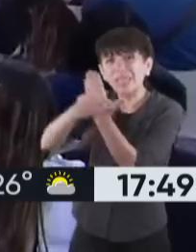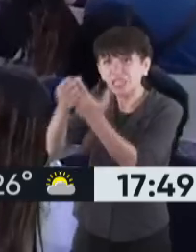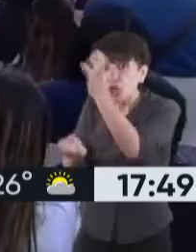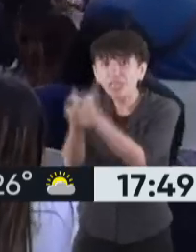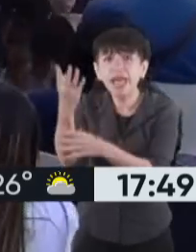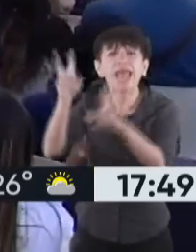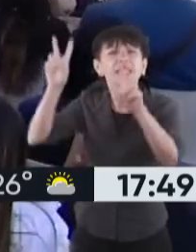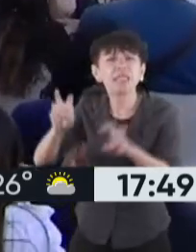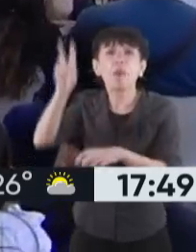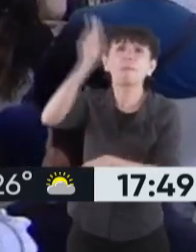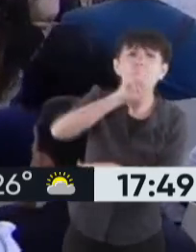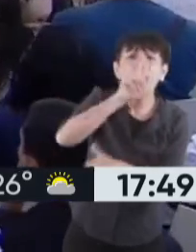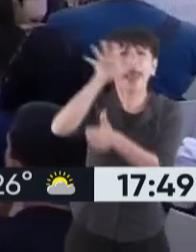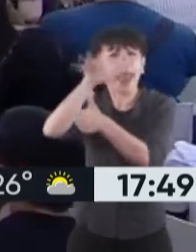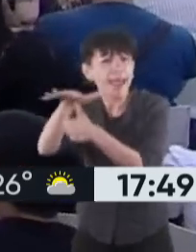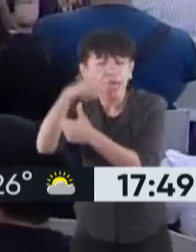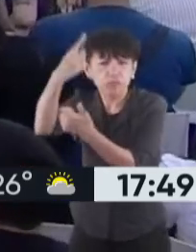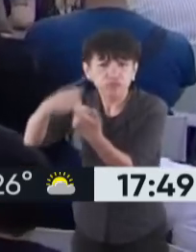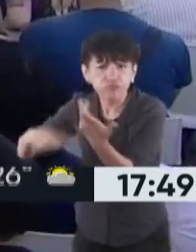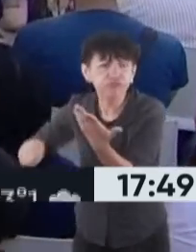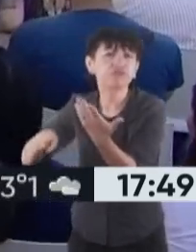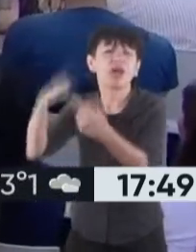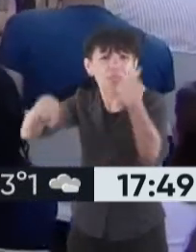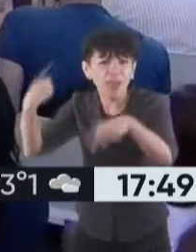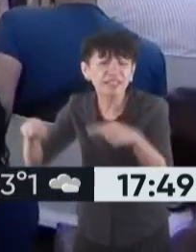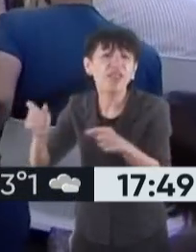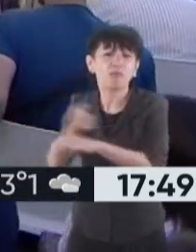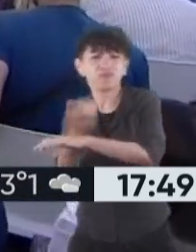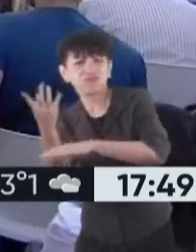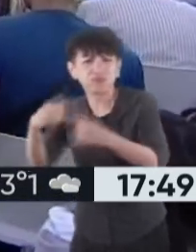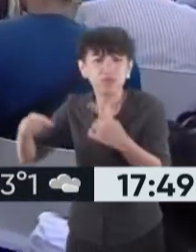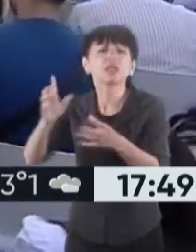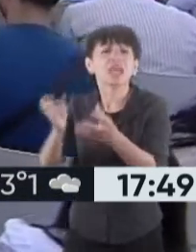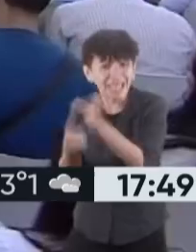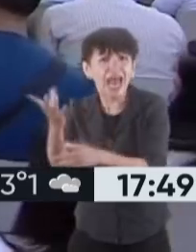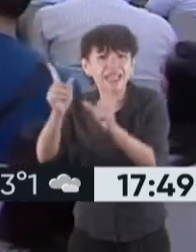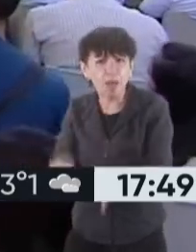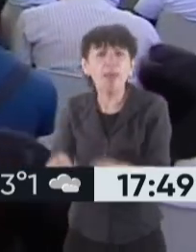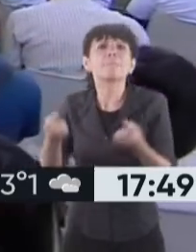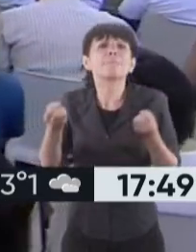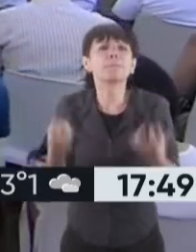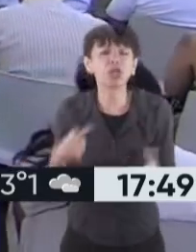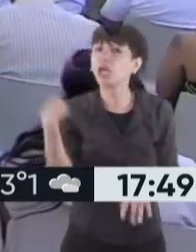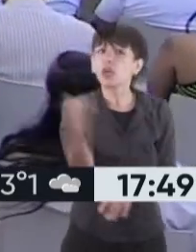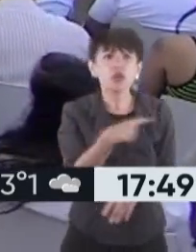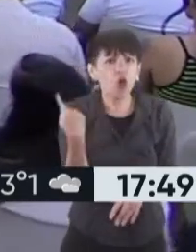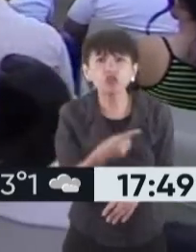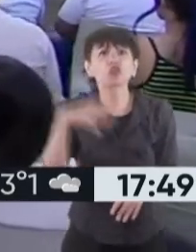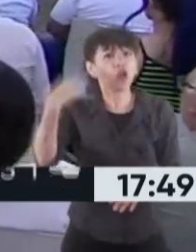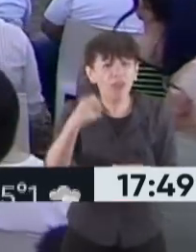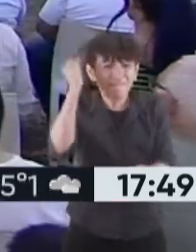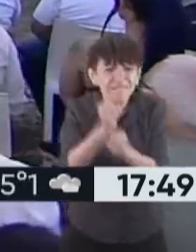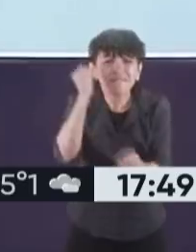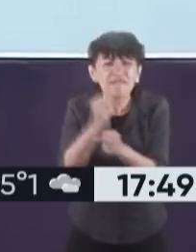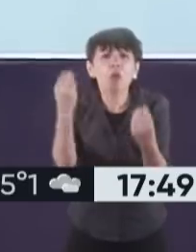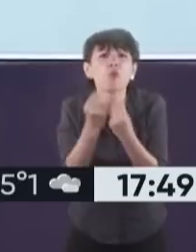de la mujer, del género, de la diversidad, porque tenemos que hacer mucho para que la sociedad integre a